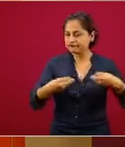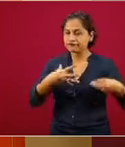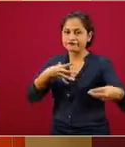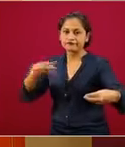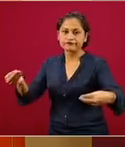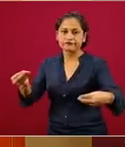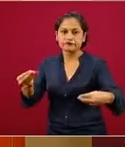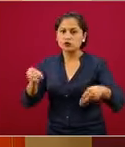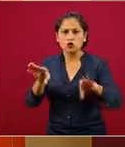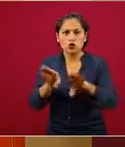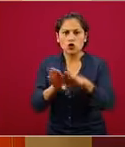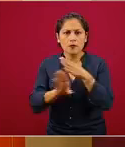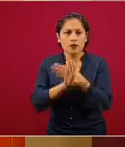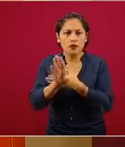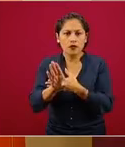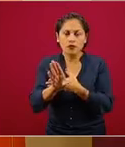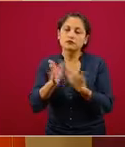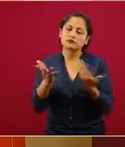es COVID-19.